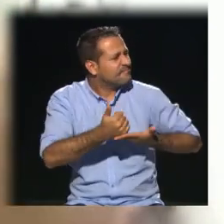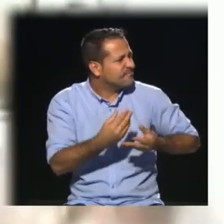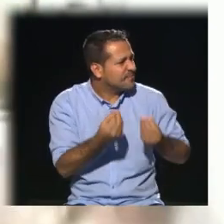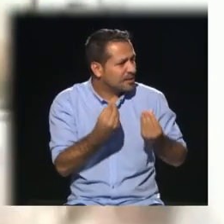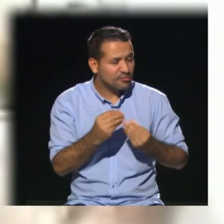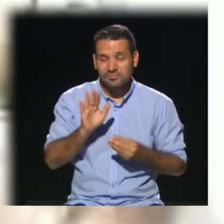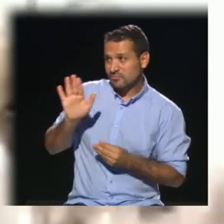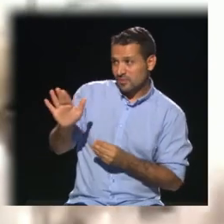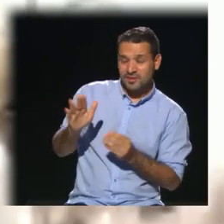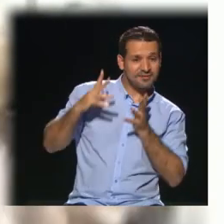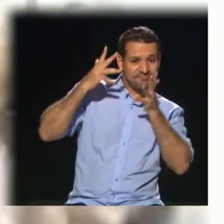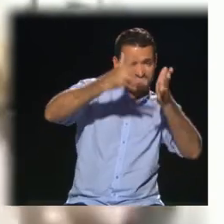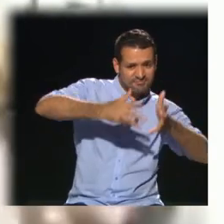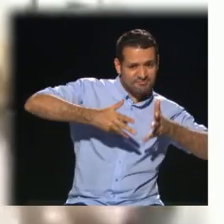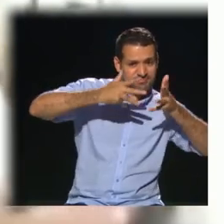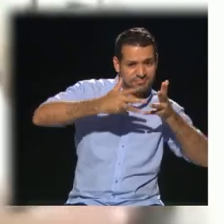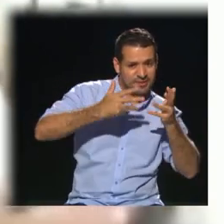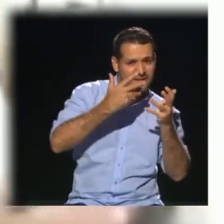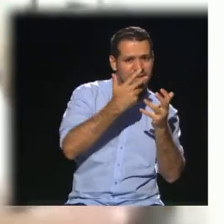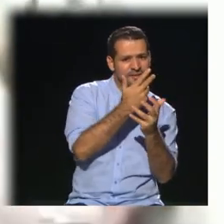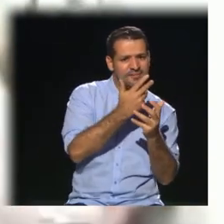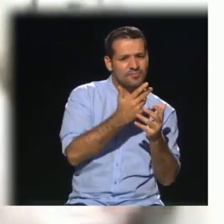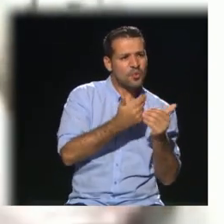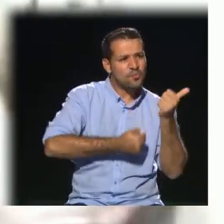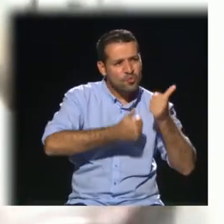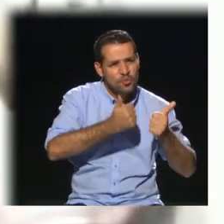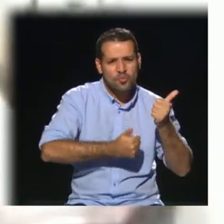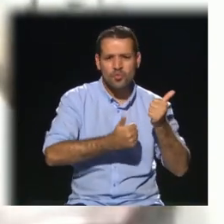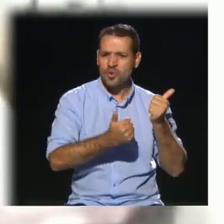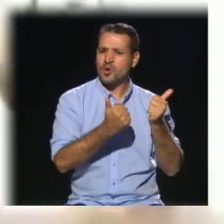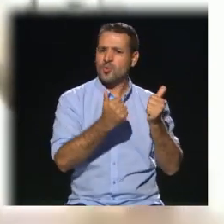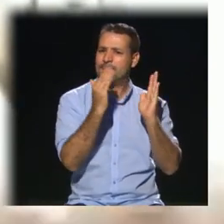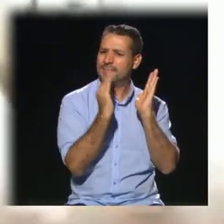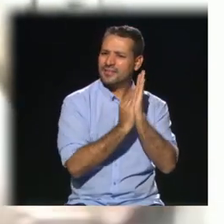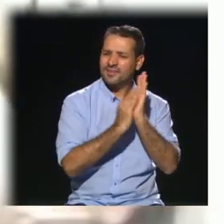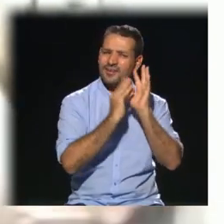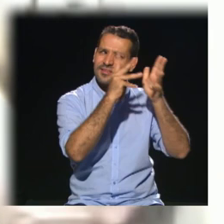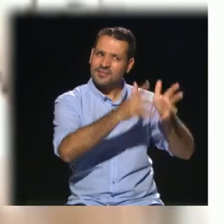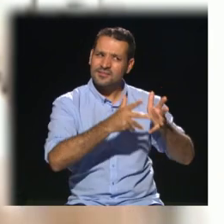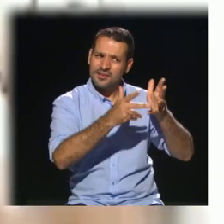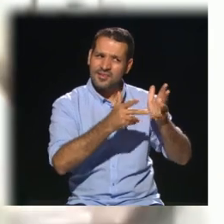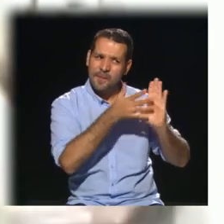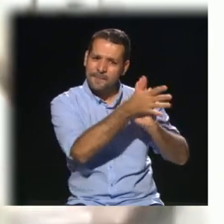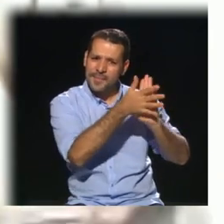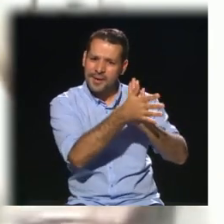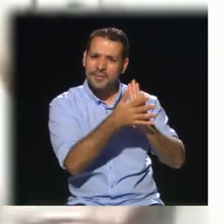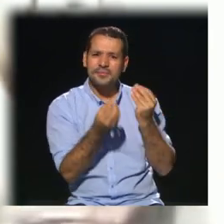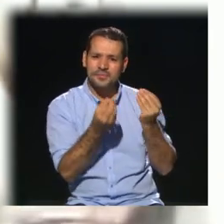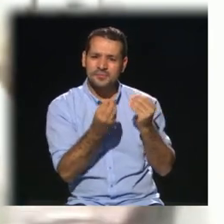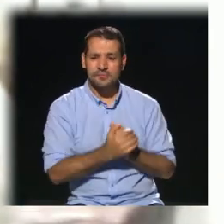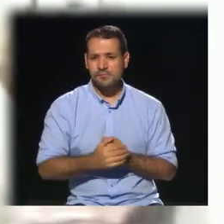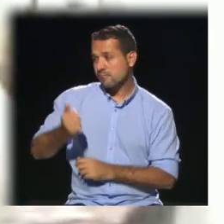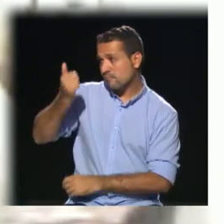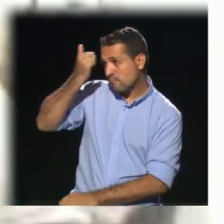dedicó toda su vida a esta ciencia y ahorita nos las quiere compartir. Entonces, cuando nosotros tenemos el diálogo ahí, pues